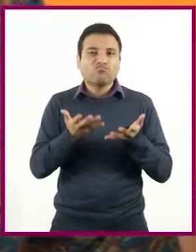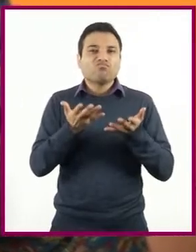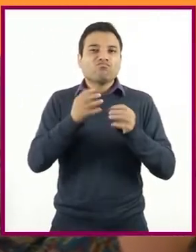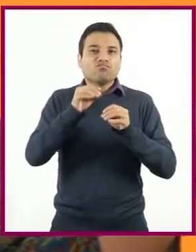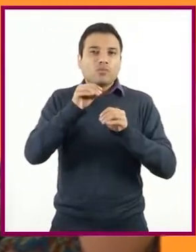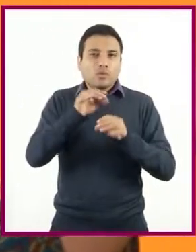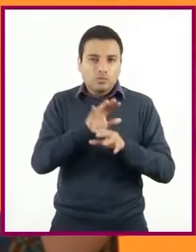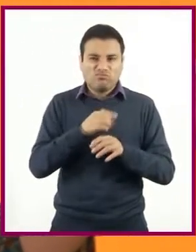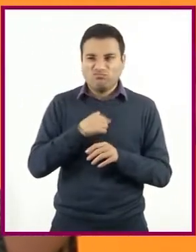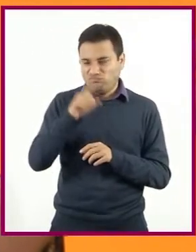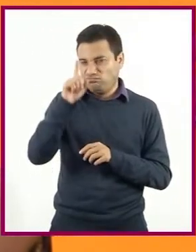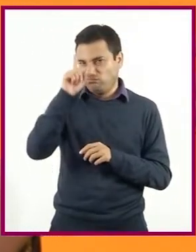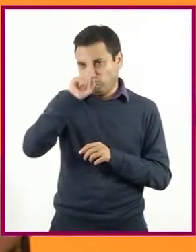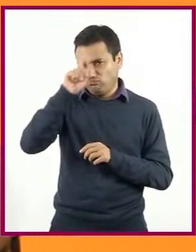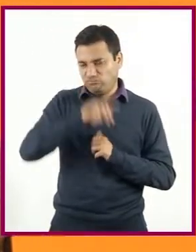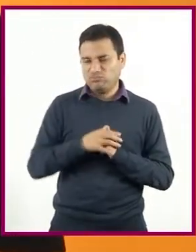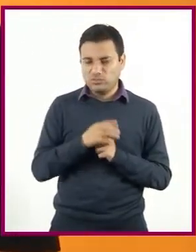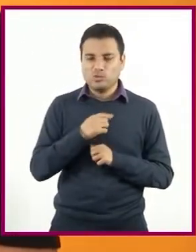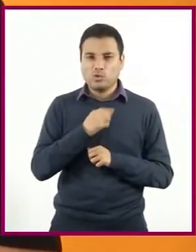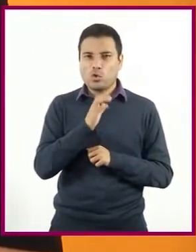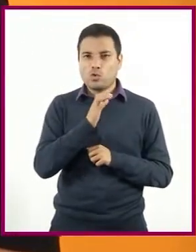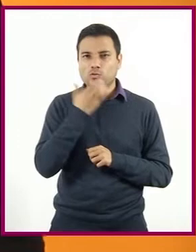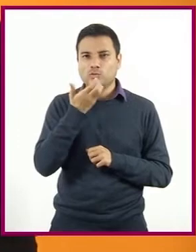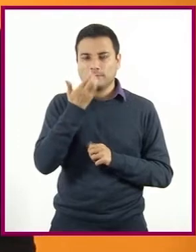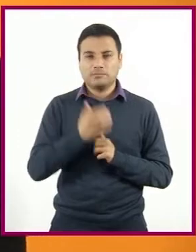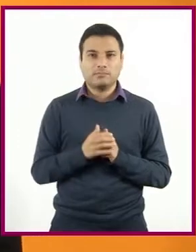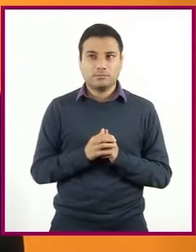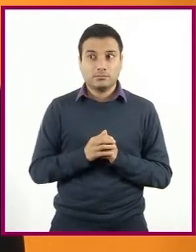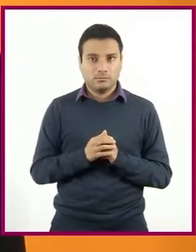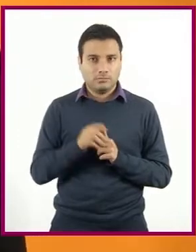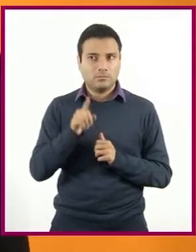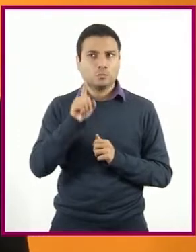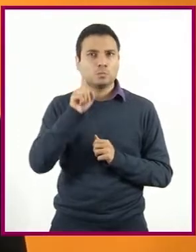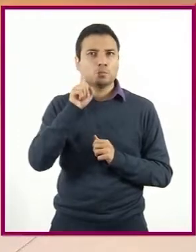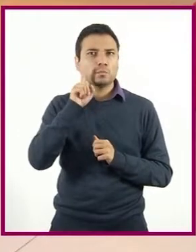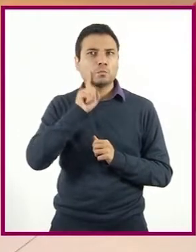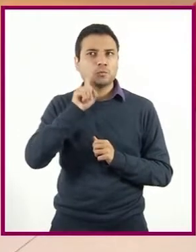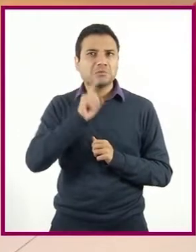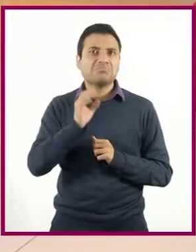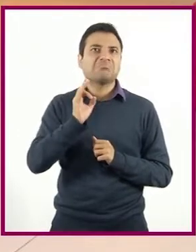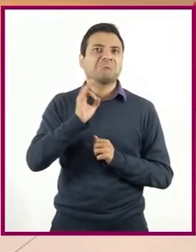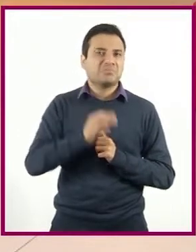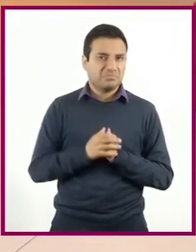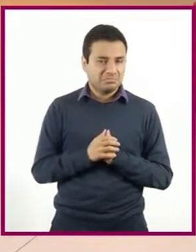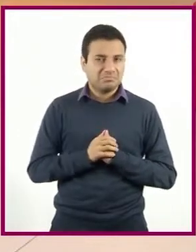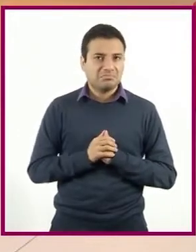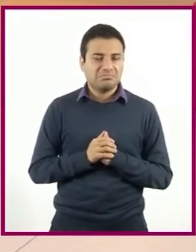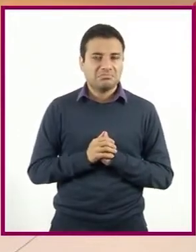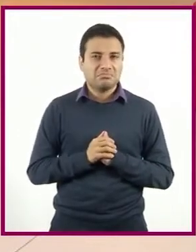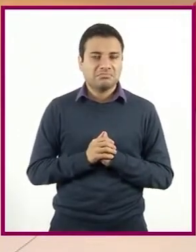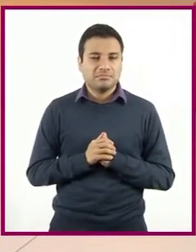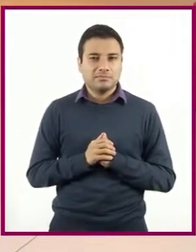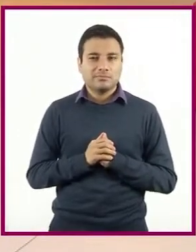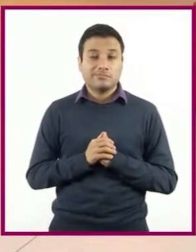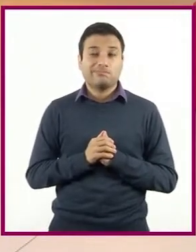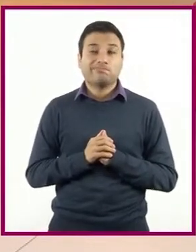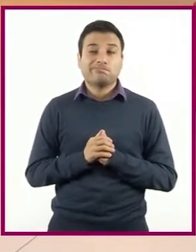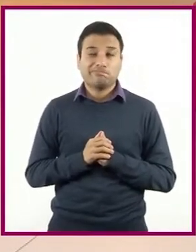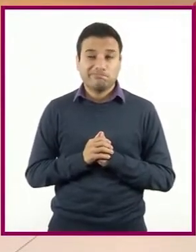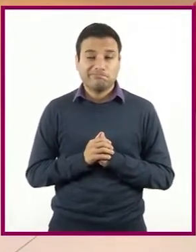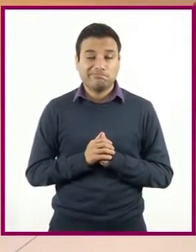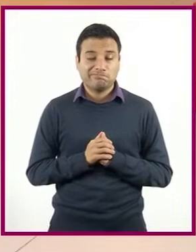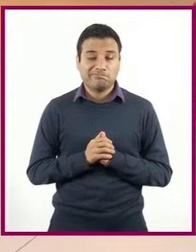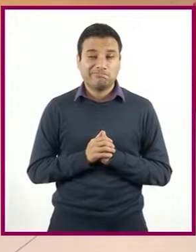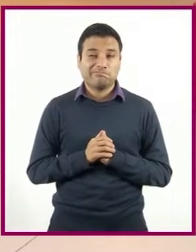Y uno que otro consejito, que mire, yo creo que le funcionó porque nunca me reclamó. Ah, entonces,